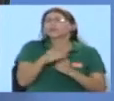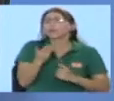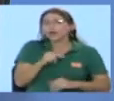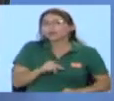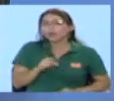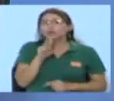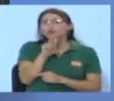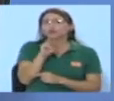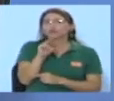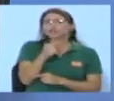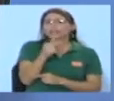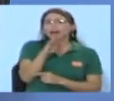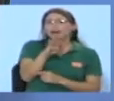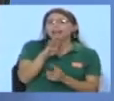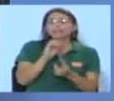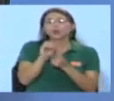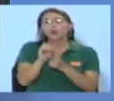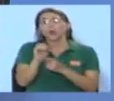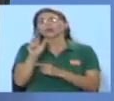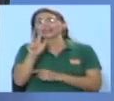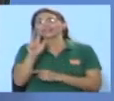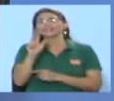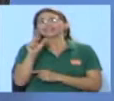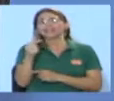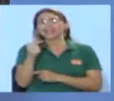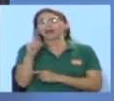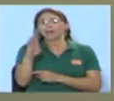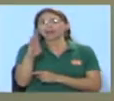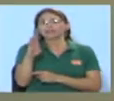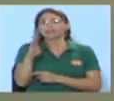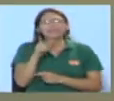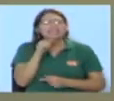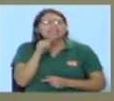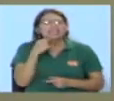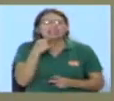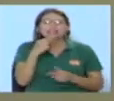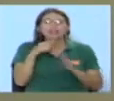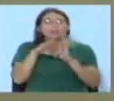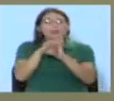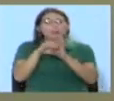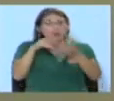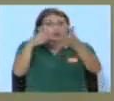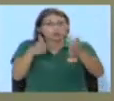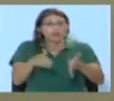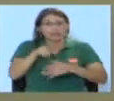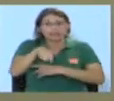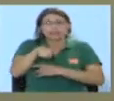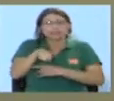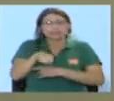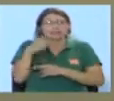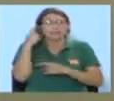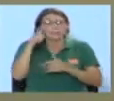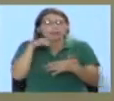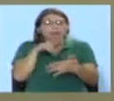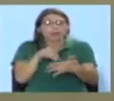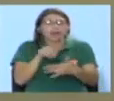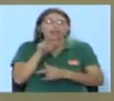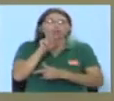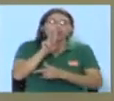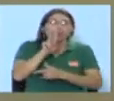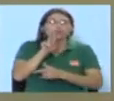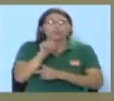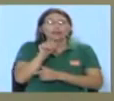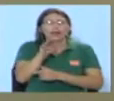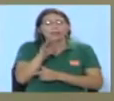los estudiantes o en algún lugar donde no haya otro tipo de conexión que no sea móvil necesitan 2, 3 gigas de enlace y a partir de ahí